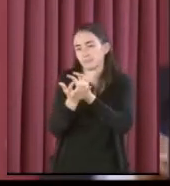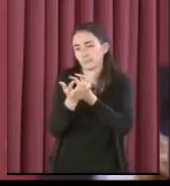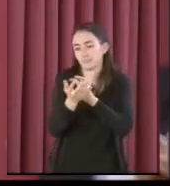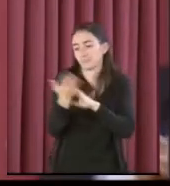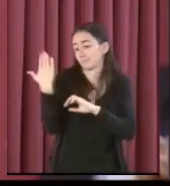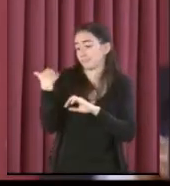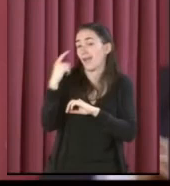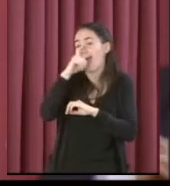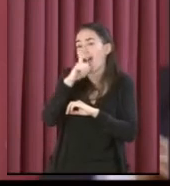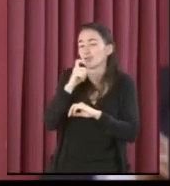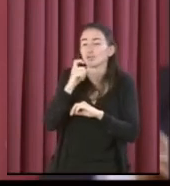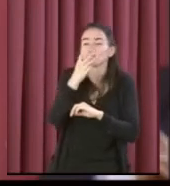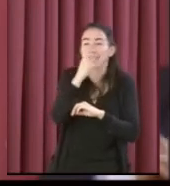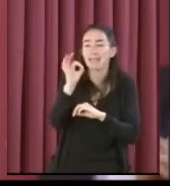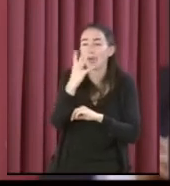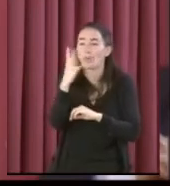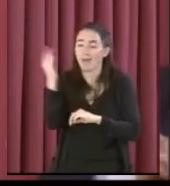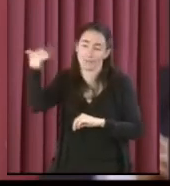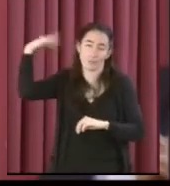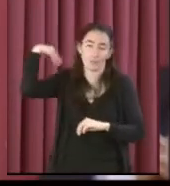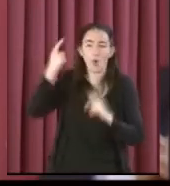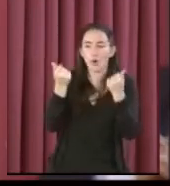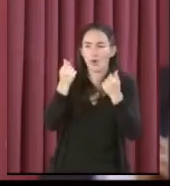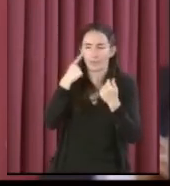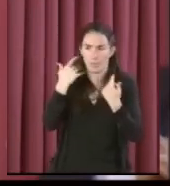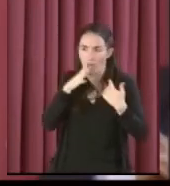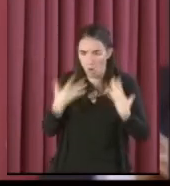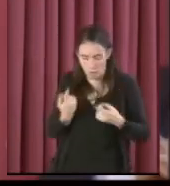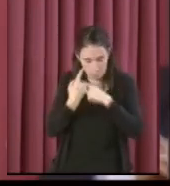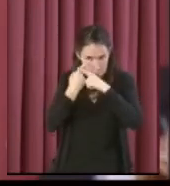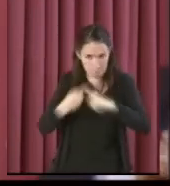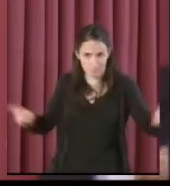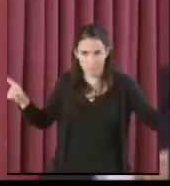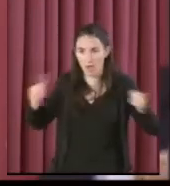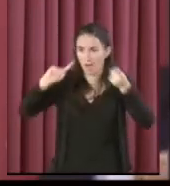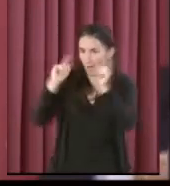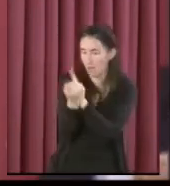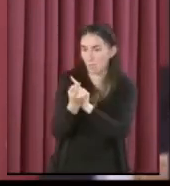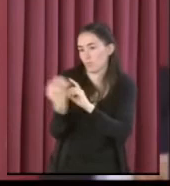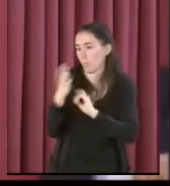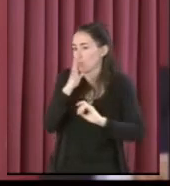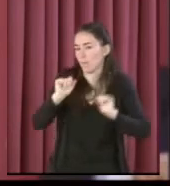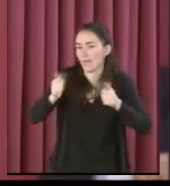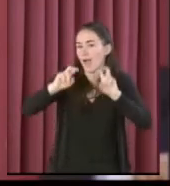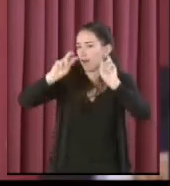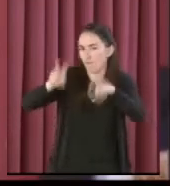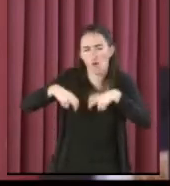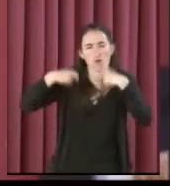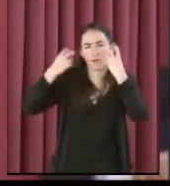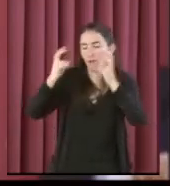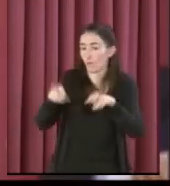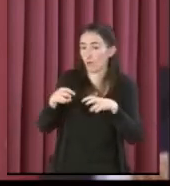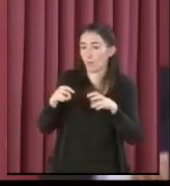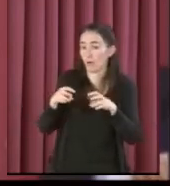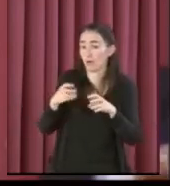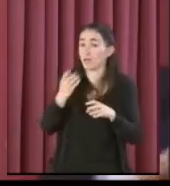del 2030 y 2050 es clave para pensar posibles cambios y acometer reformas. De esta proyección dependerá